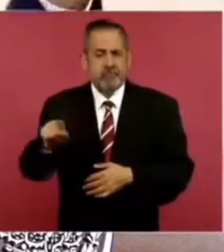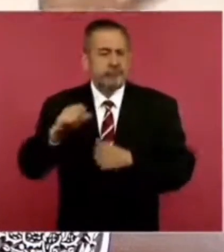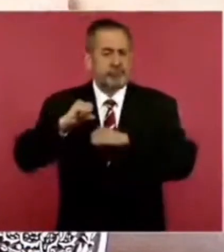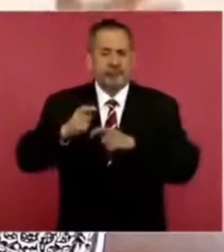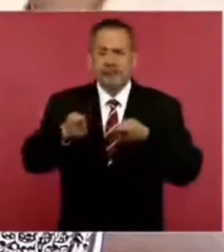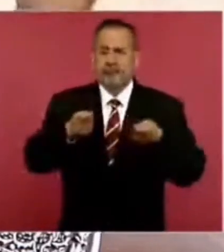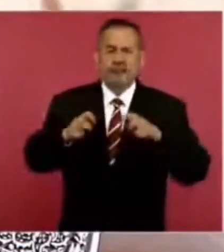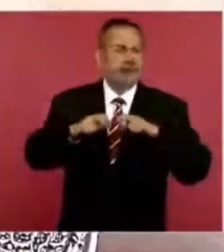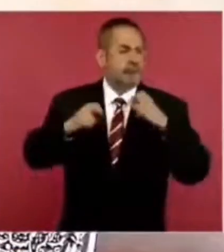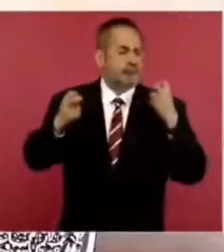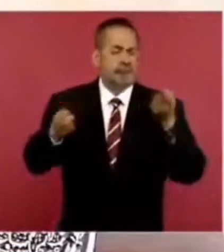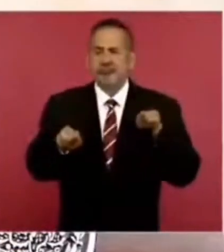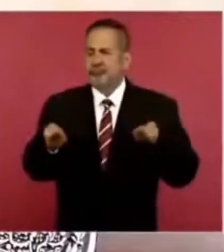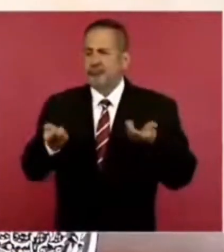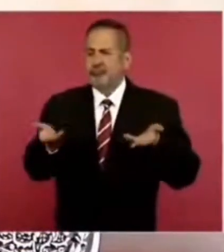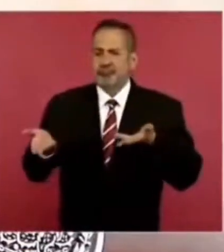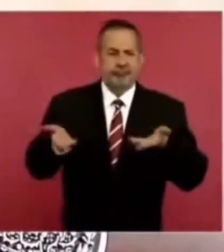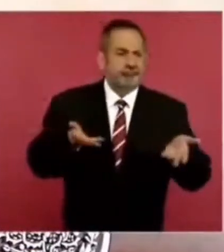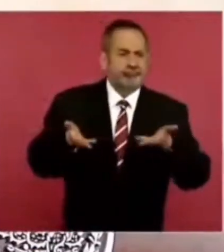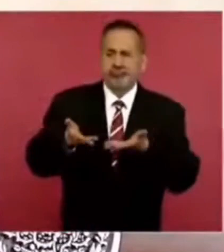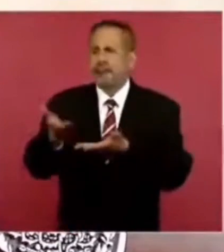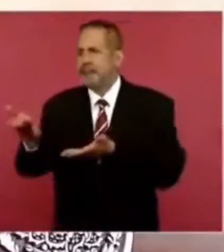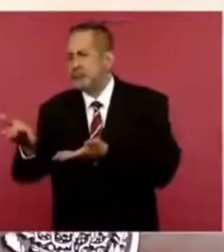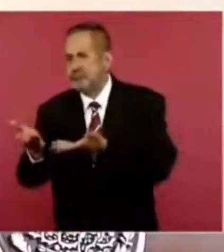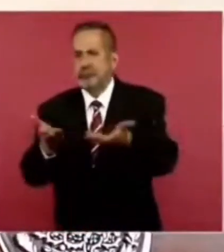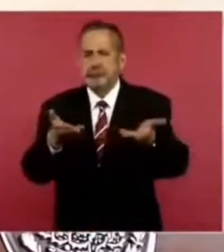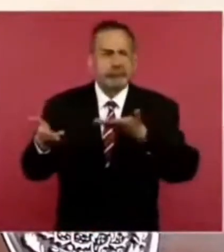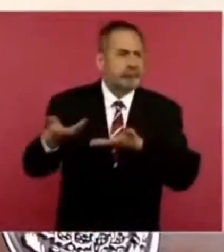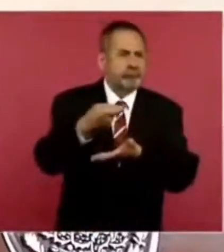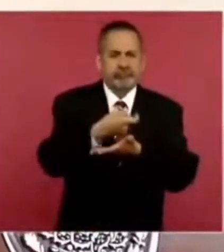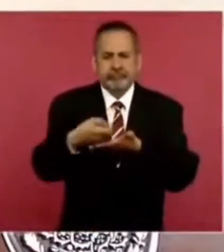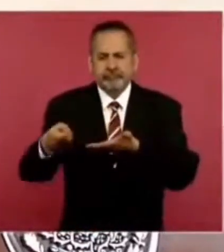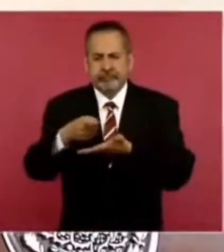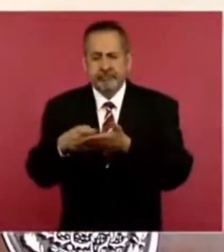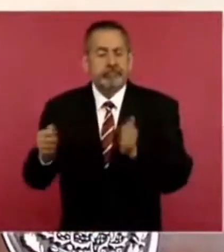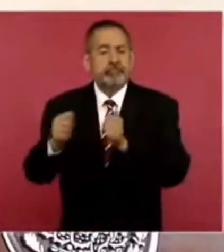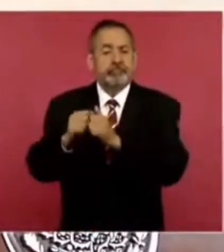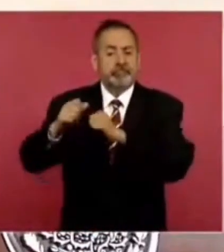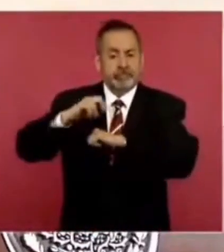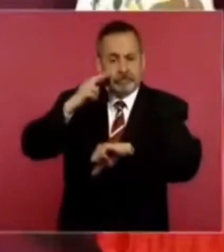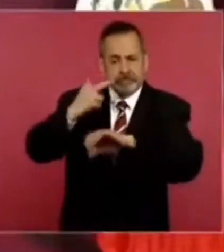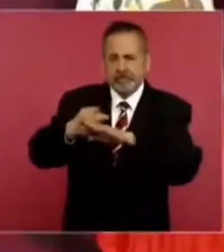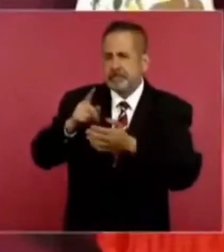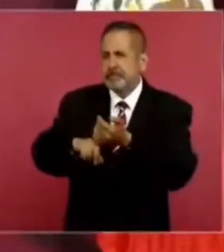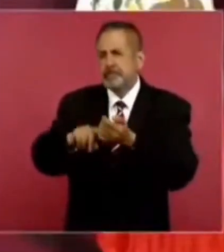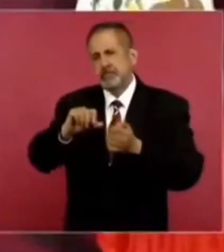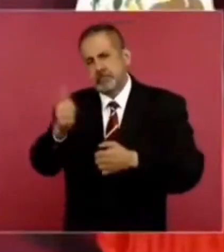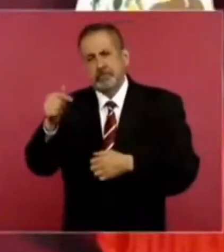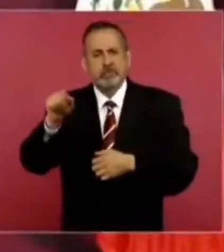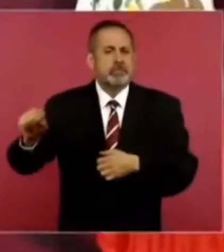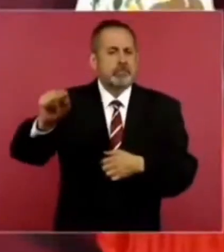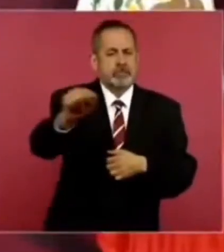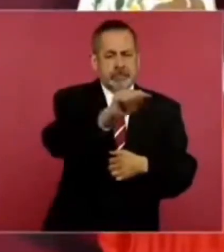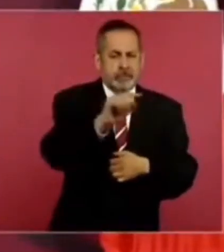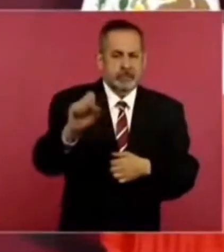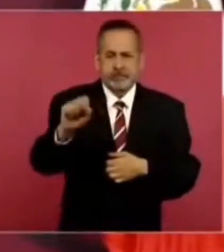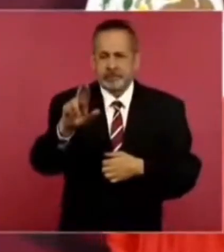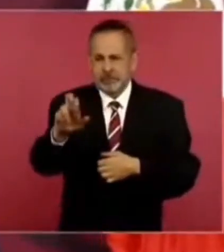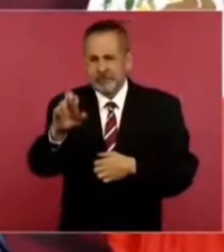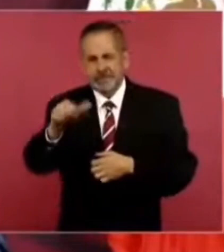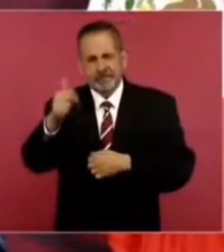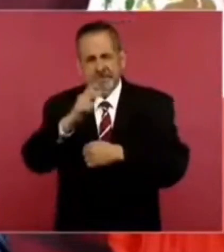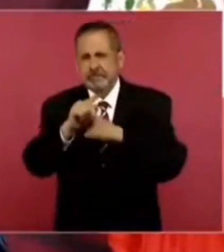condujo pues toda la reunión con cancilleres de los otros países y han quedado